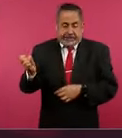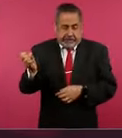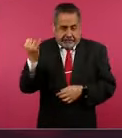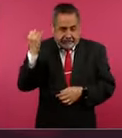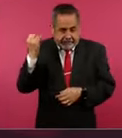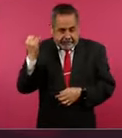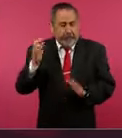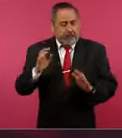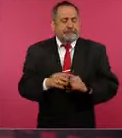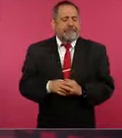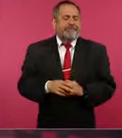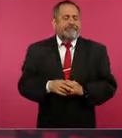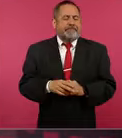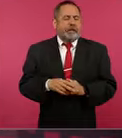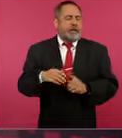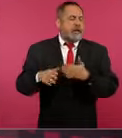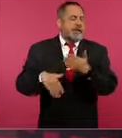Y luego regresaba.